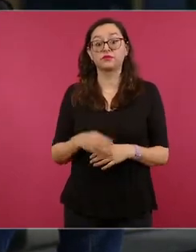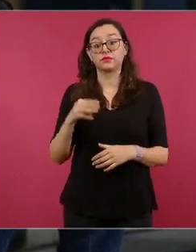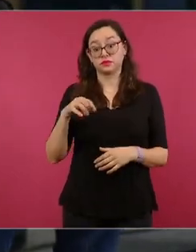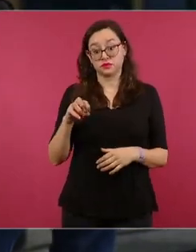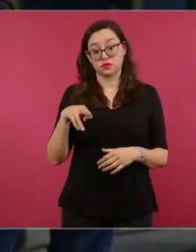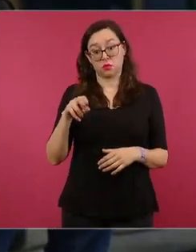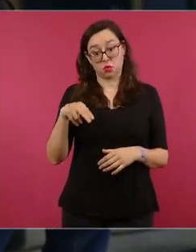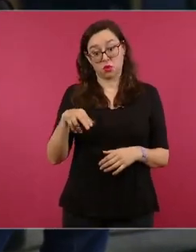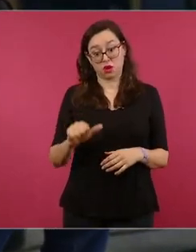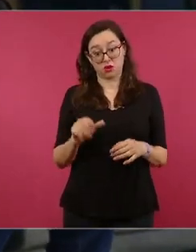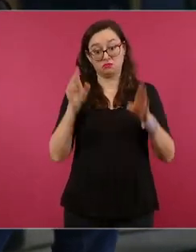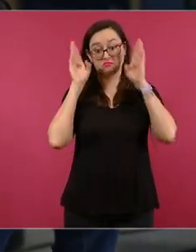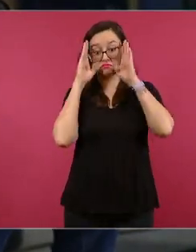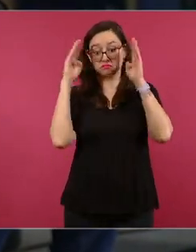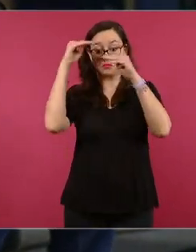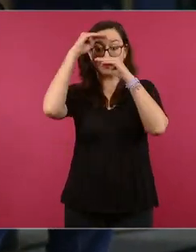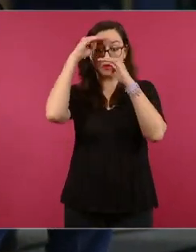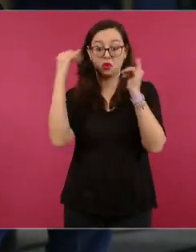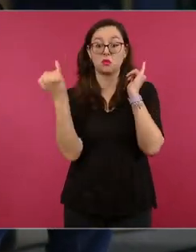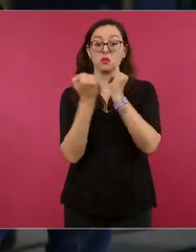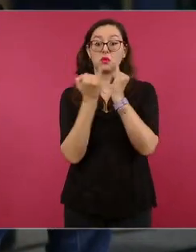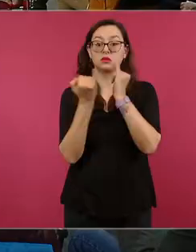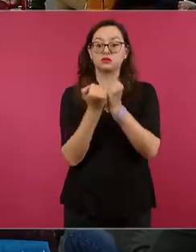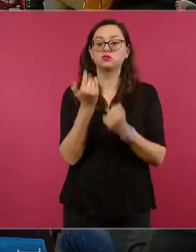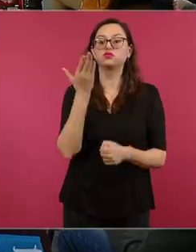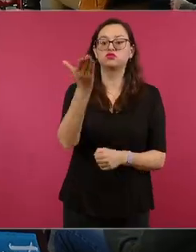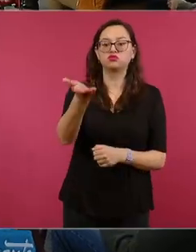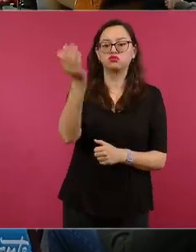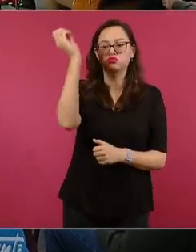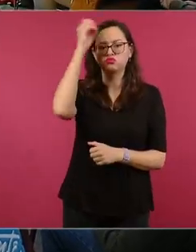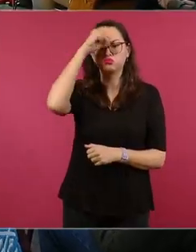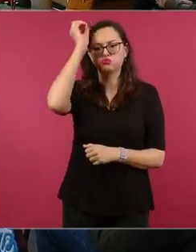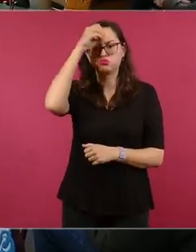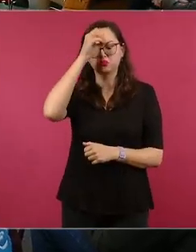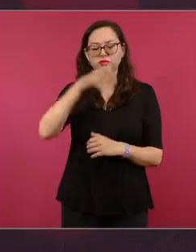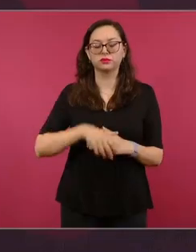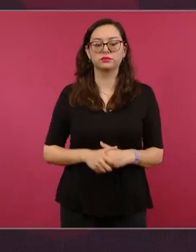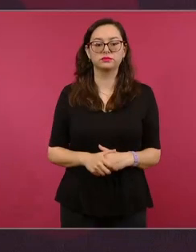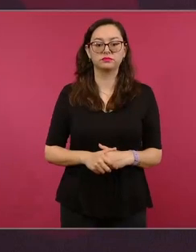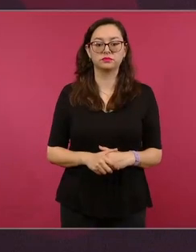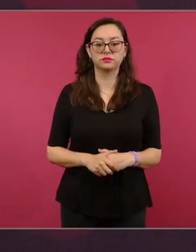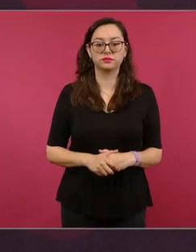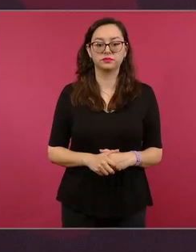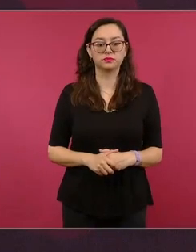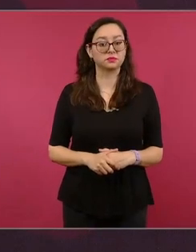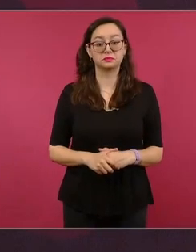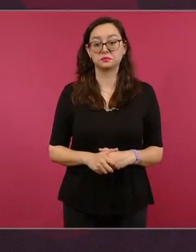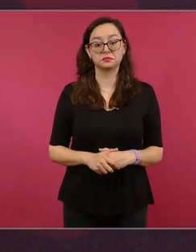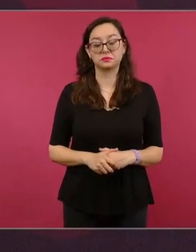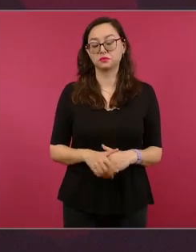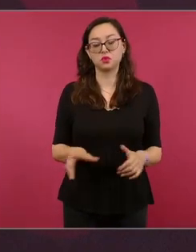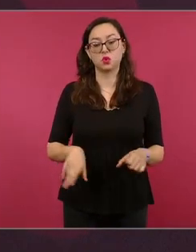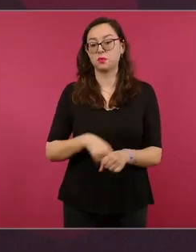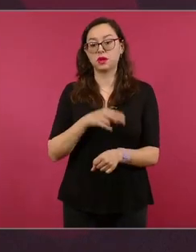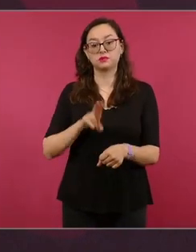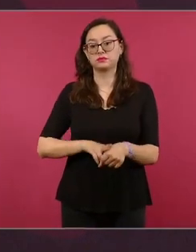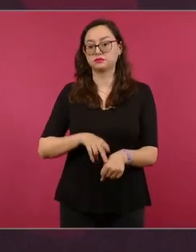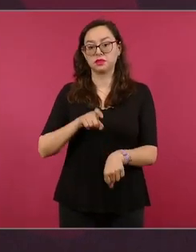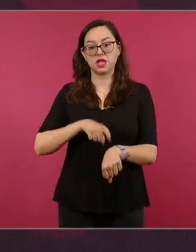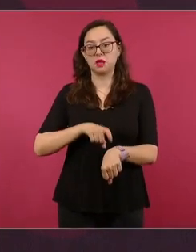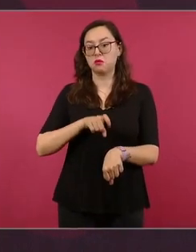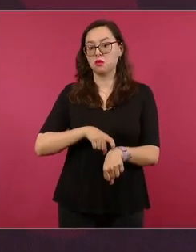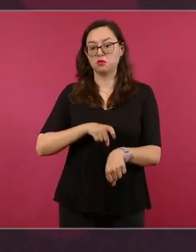otros. ¿Algún comentario al respecto, señor presidente? No, son los tiempos del